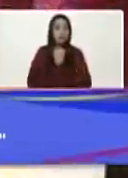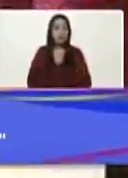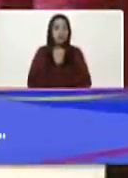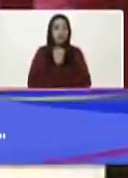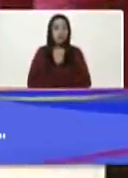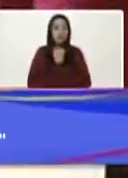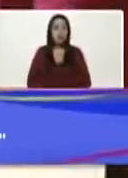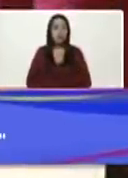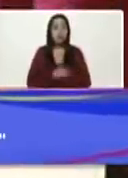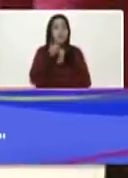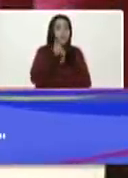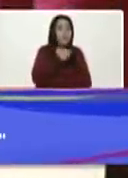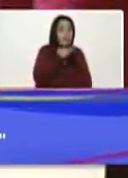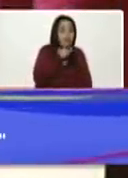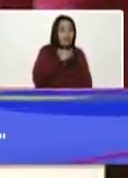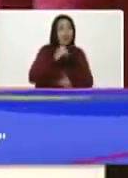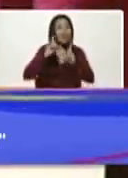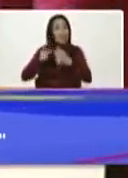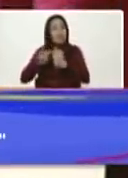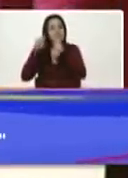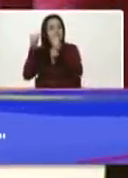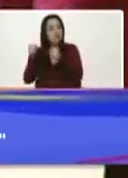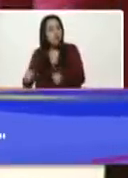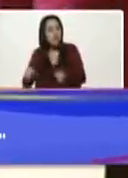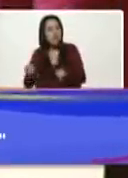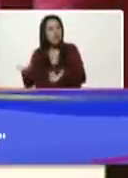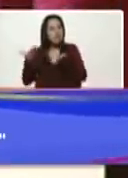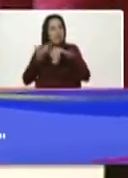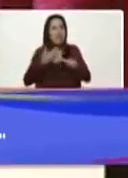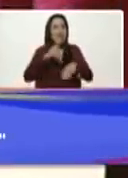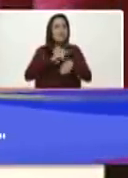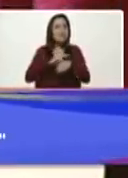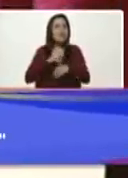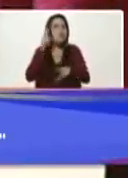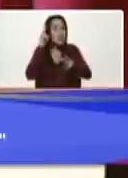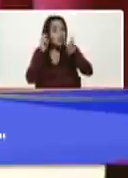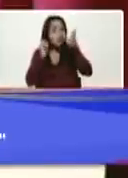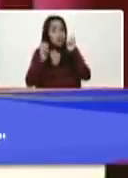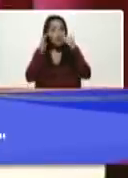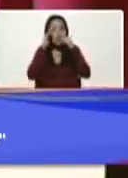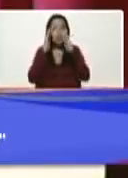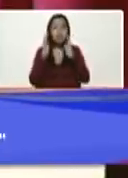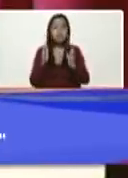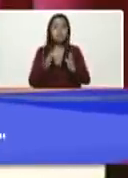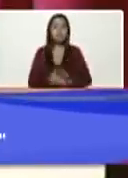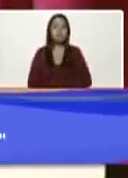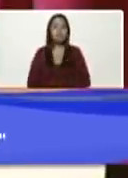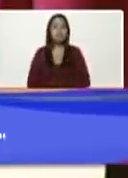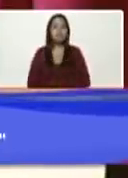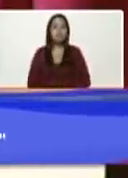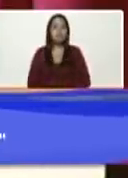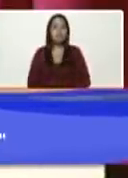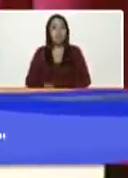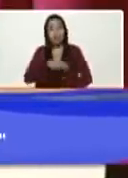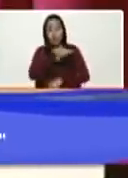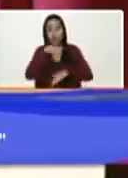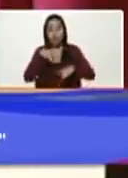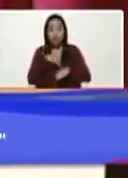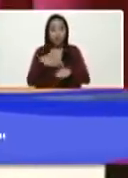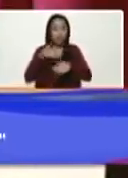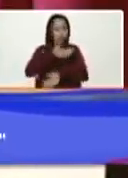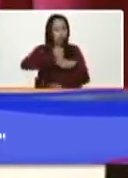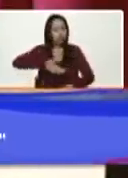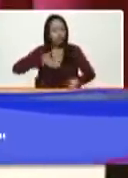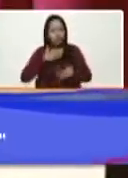enfermedad, sino por la seguridad que le genera que un galeno lo escuche con atención. Para nosotros es una